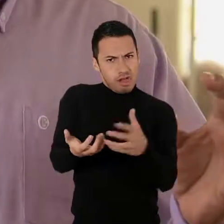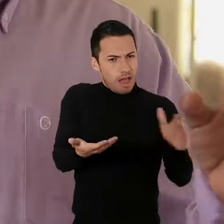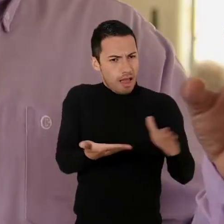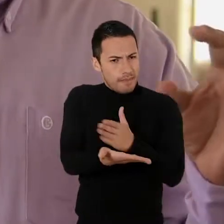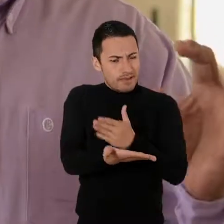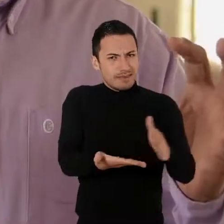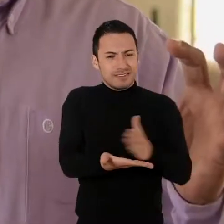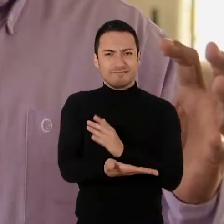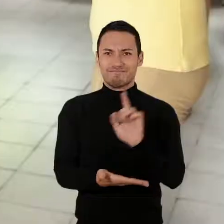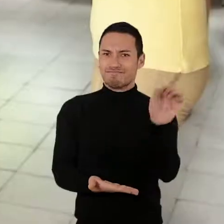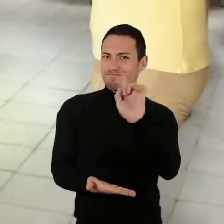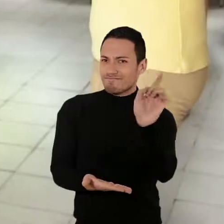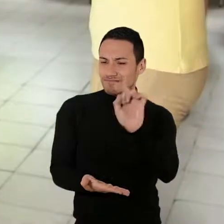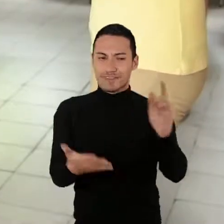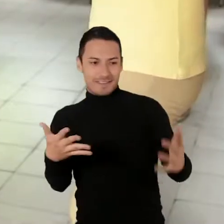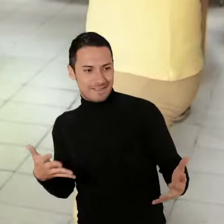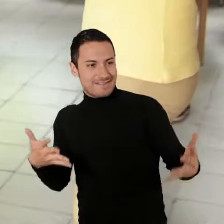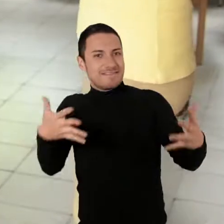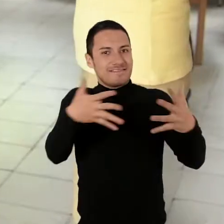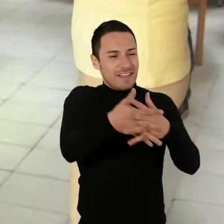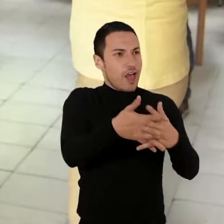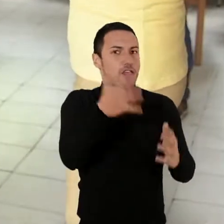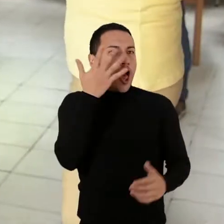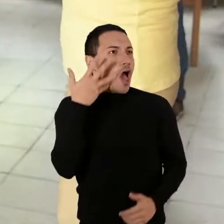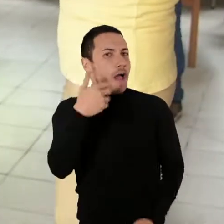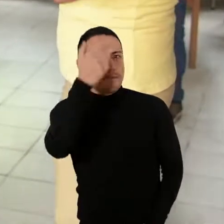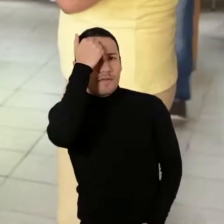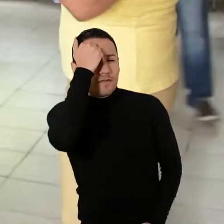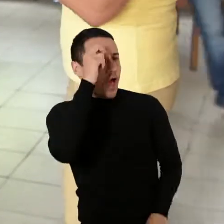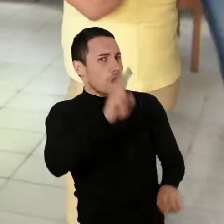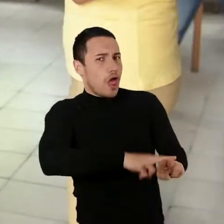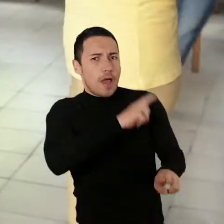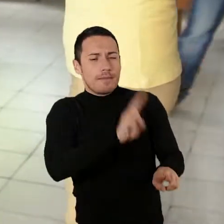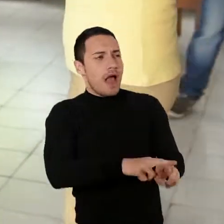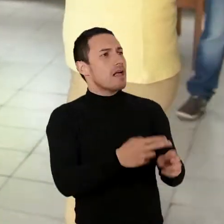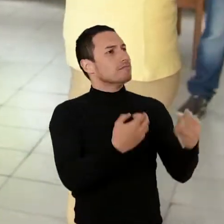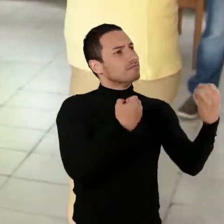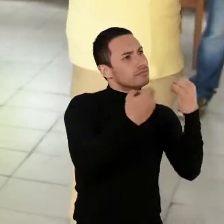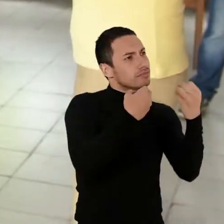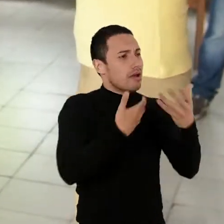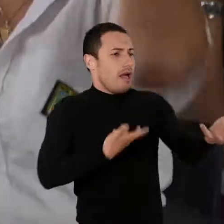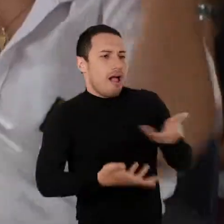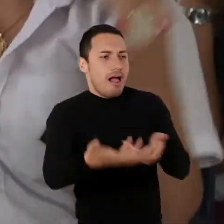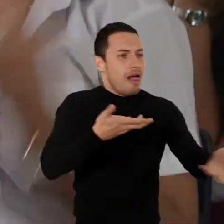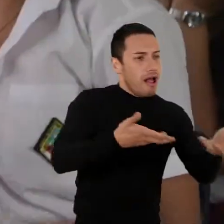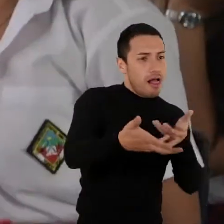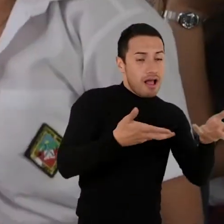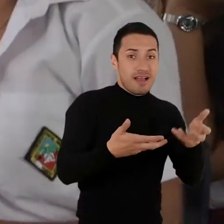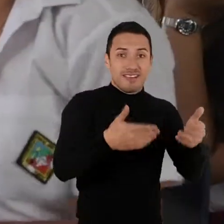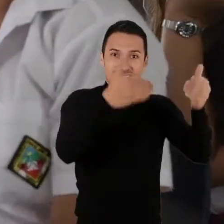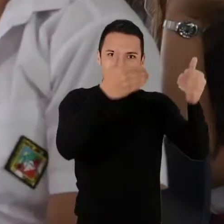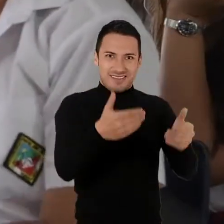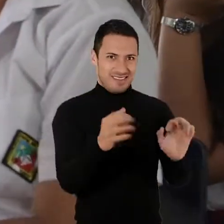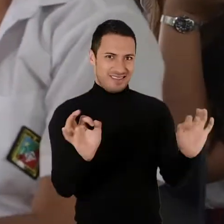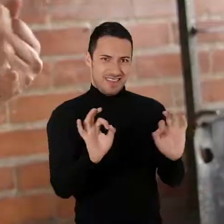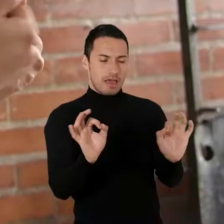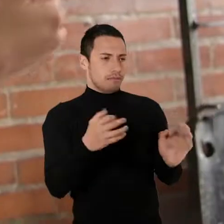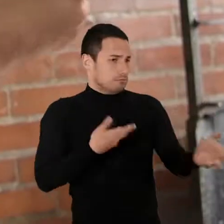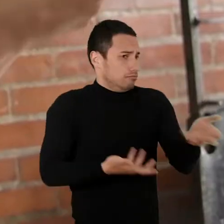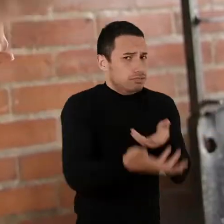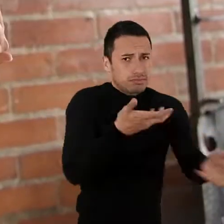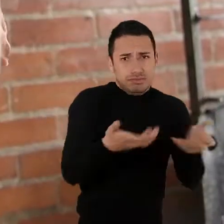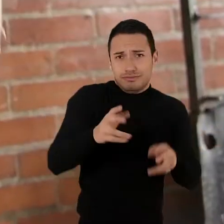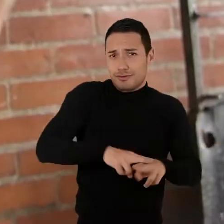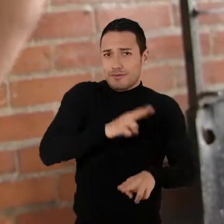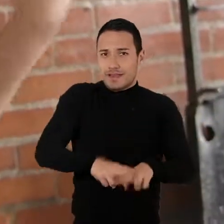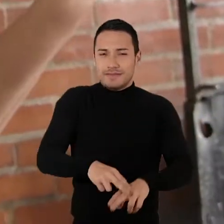en un espacio solamente para ellos, sino que interactuaran en el día a día en la clase con la docente común y corriente con los demás